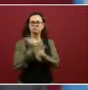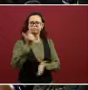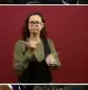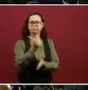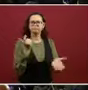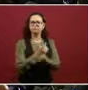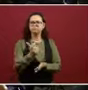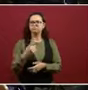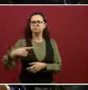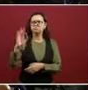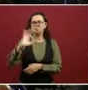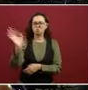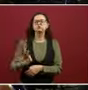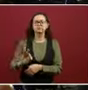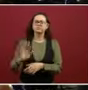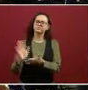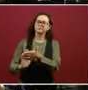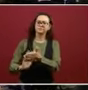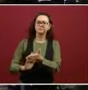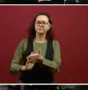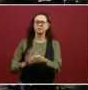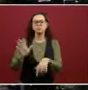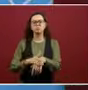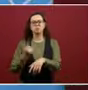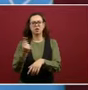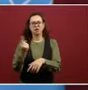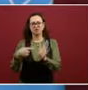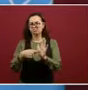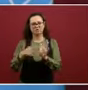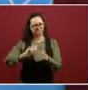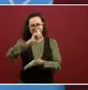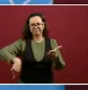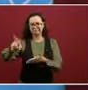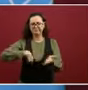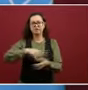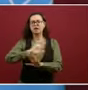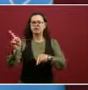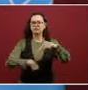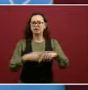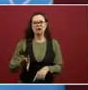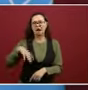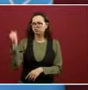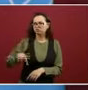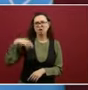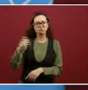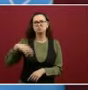Se ha abusado de ese procedimiento y se va a